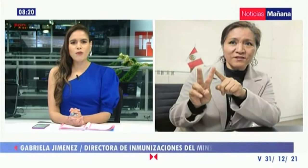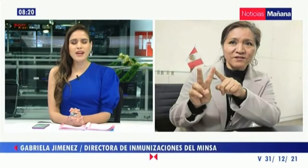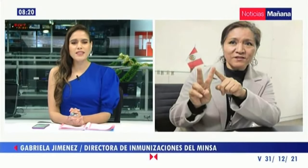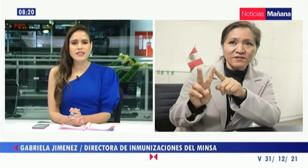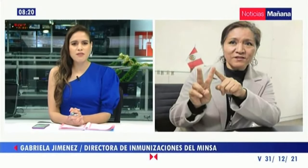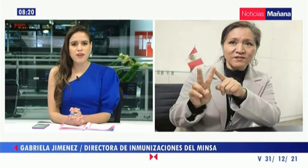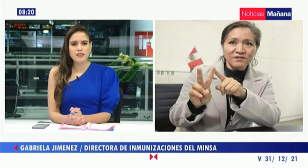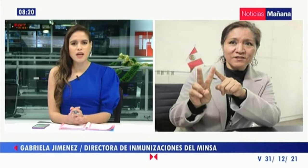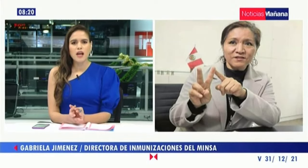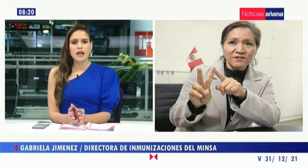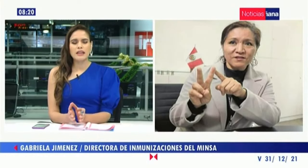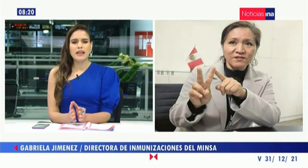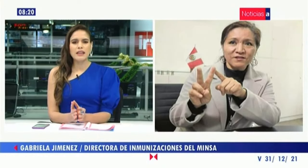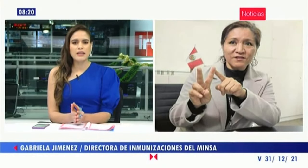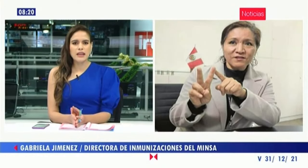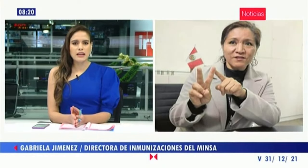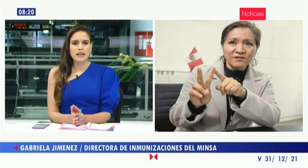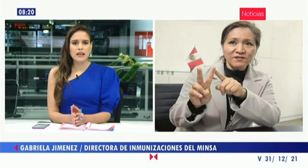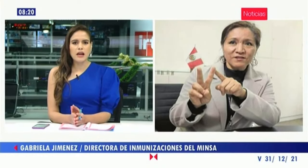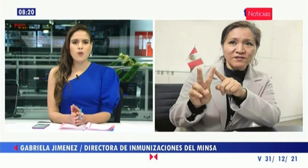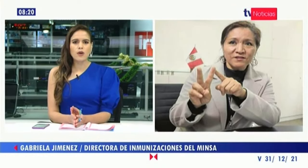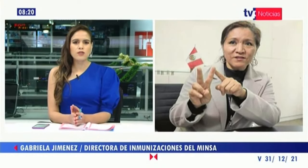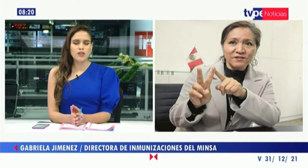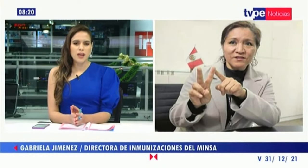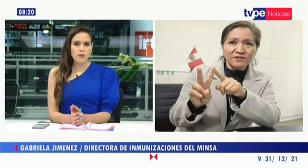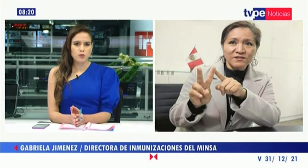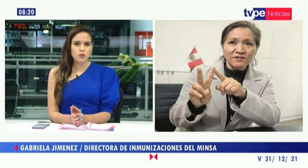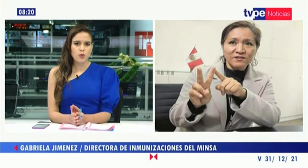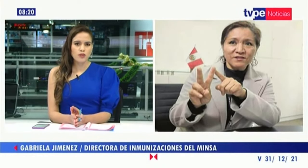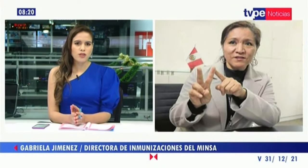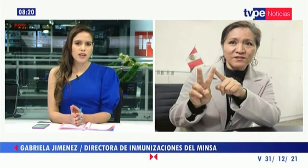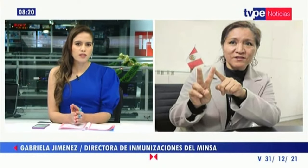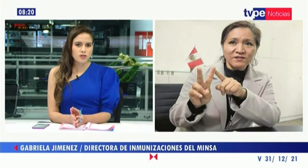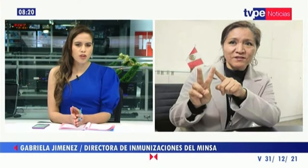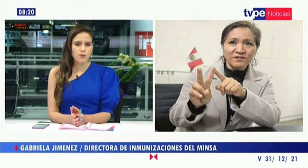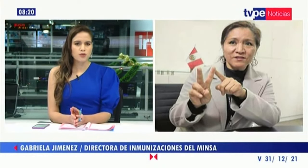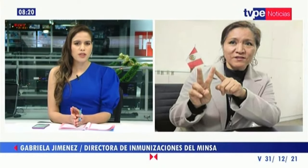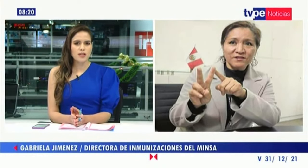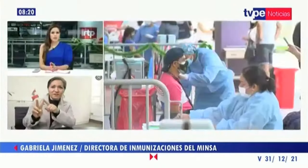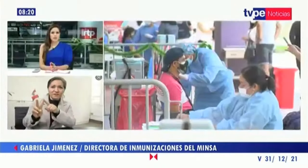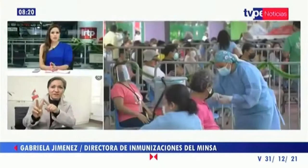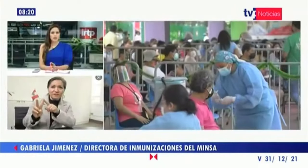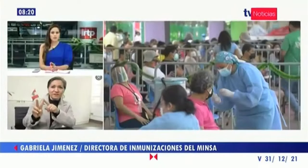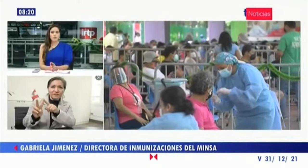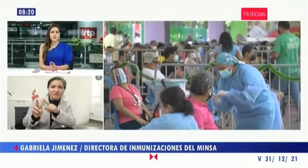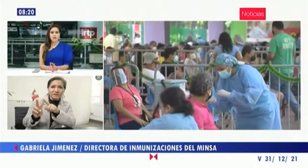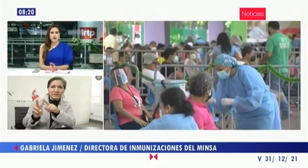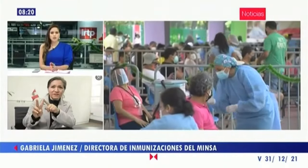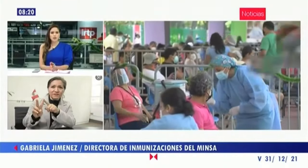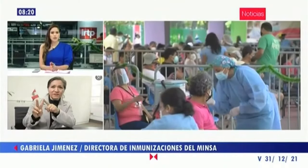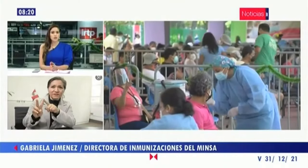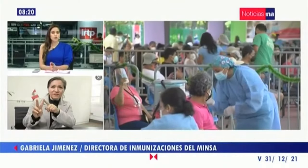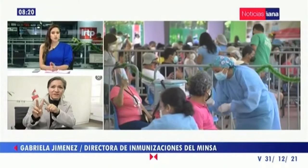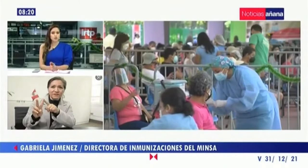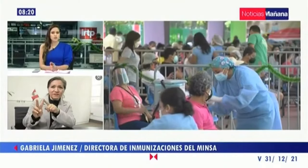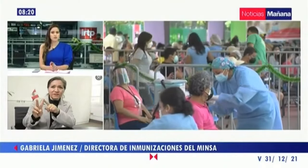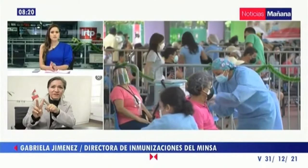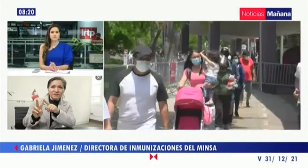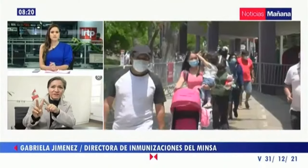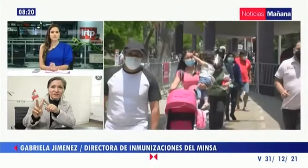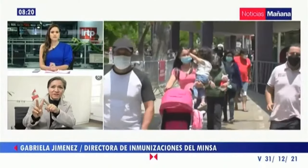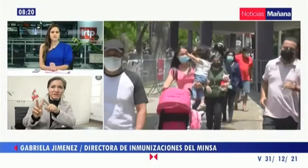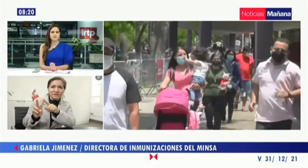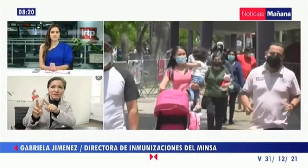Coméntanos, por favor, las cifras. El día de ayer, ¿a cuánto llegamos? ¿Cuánto se alcanzó de personas inmunizadas con las dos